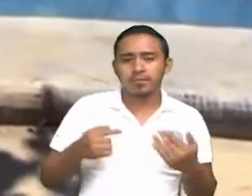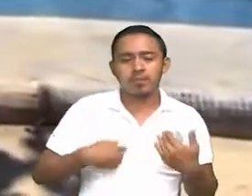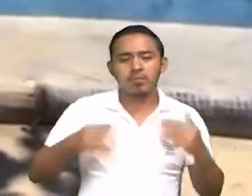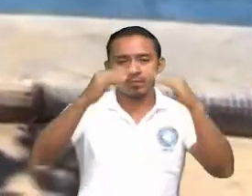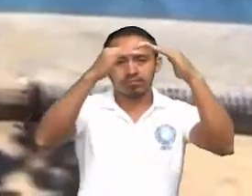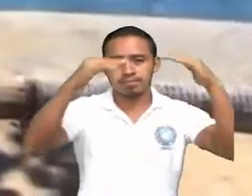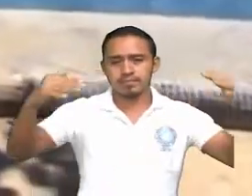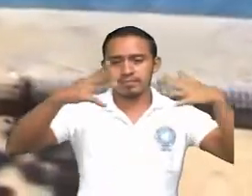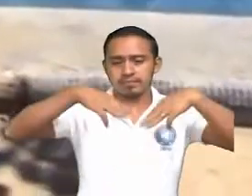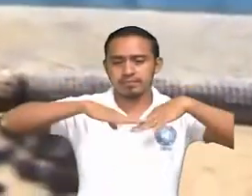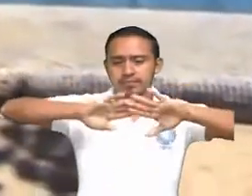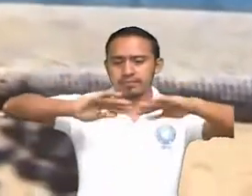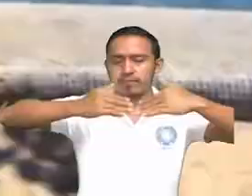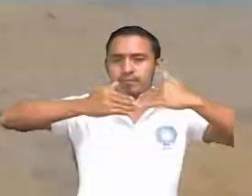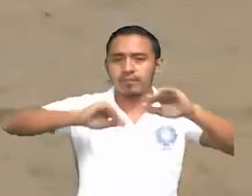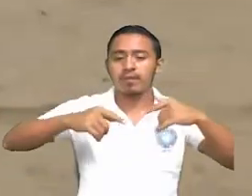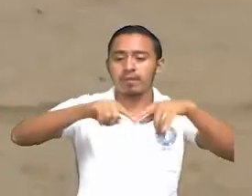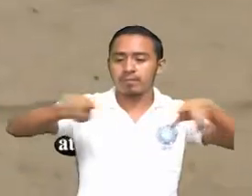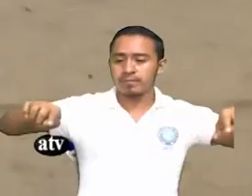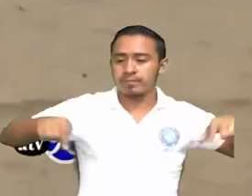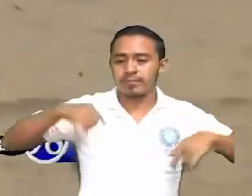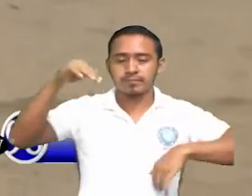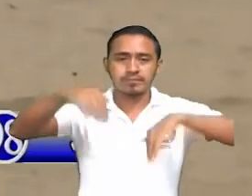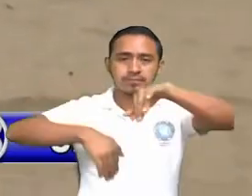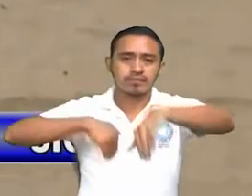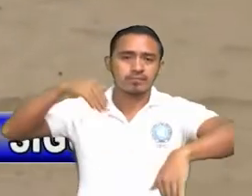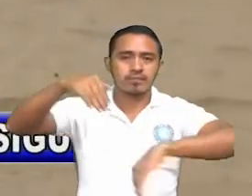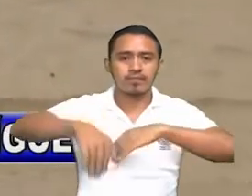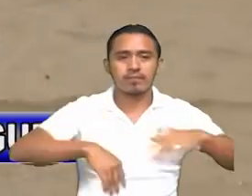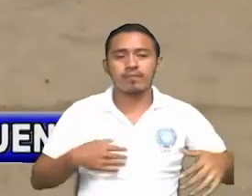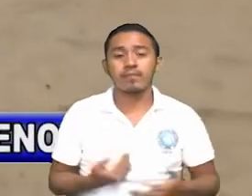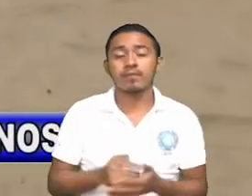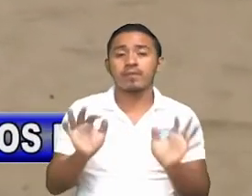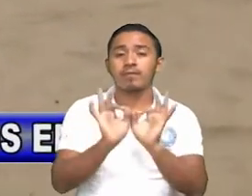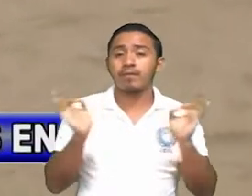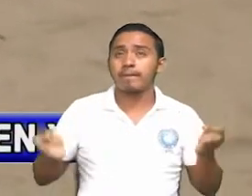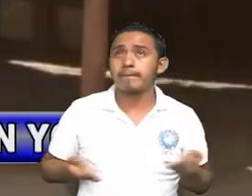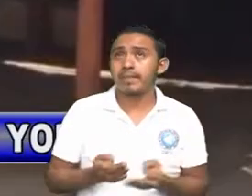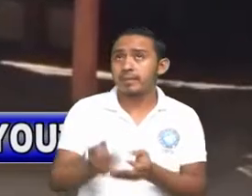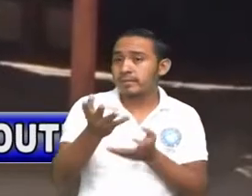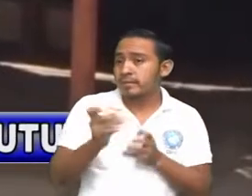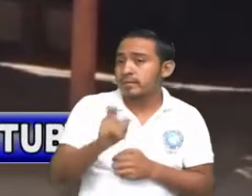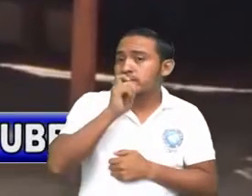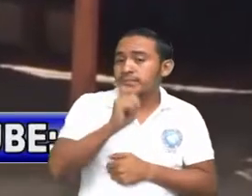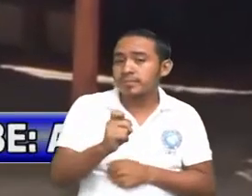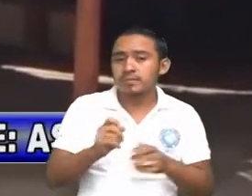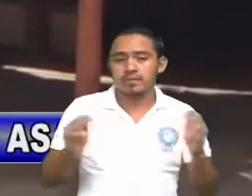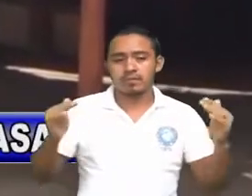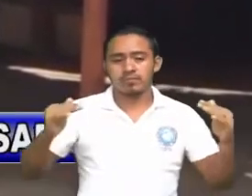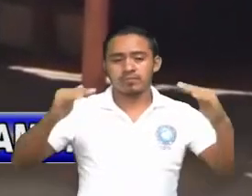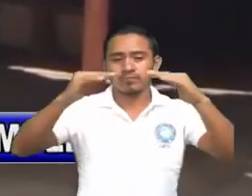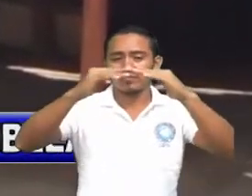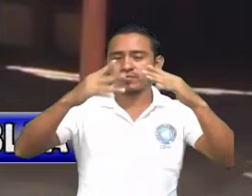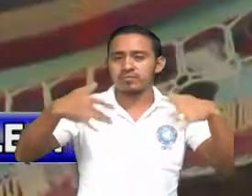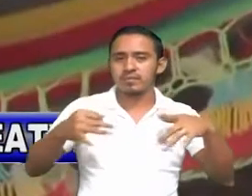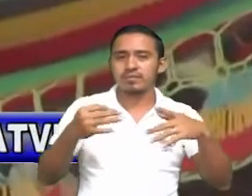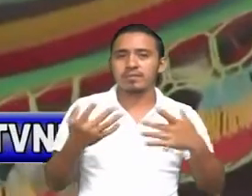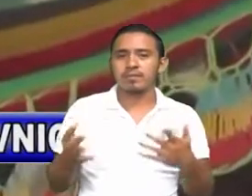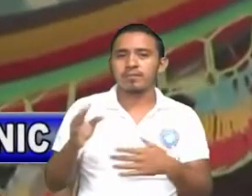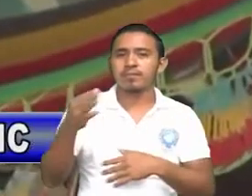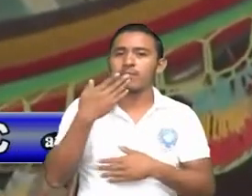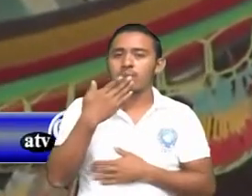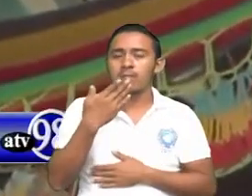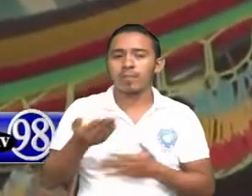con hamaca y el uso de la piscina. Para las familias que desean disfrutar y relajarse en un rancho típico en la comodidad de una